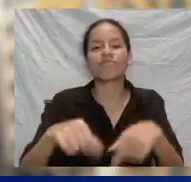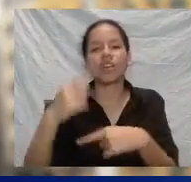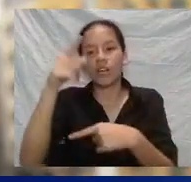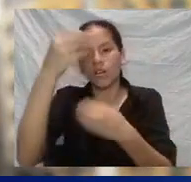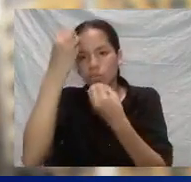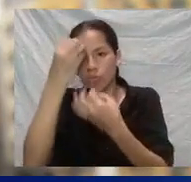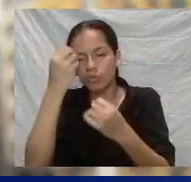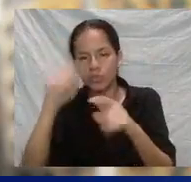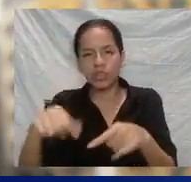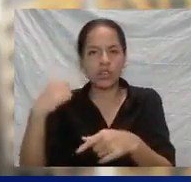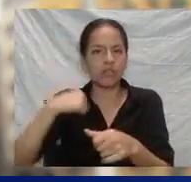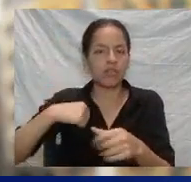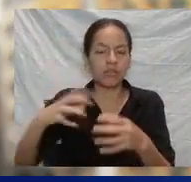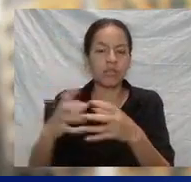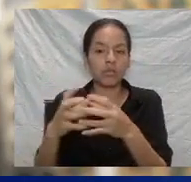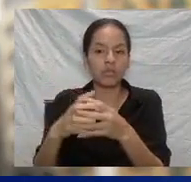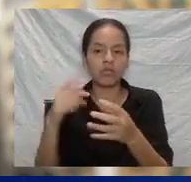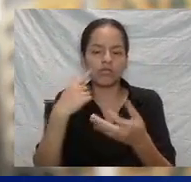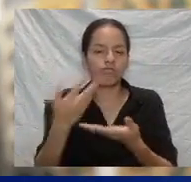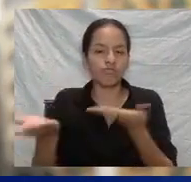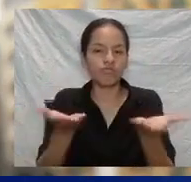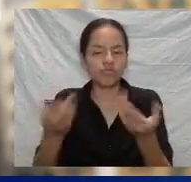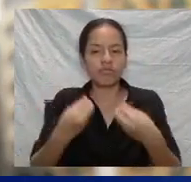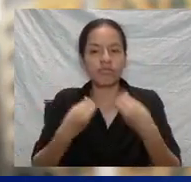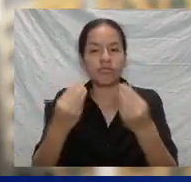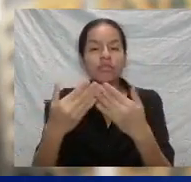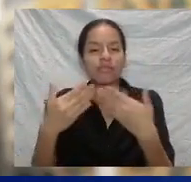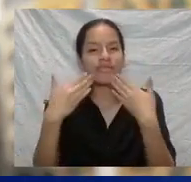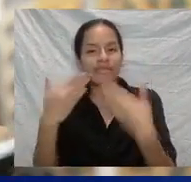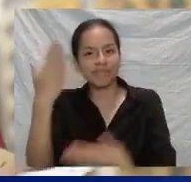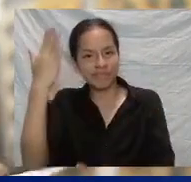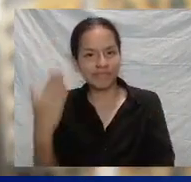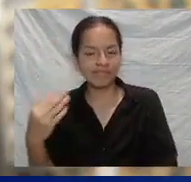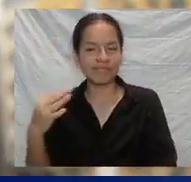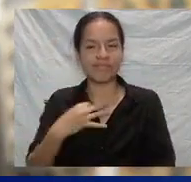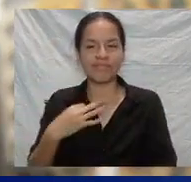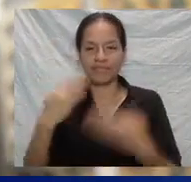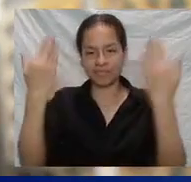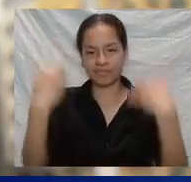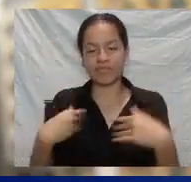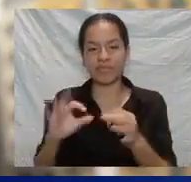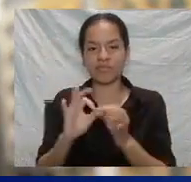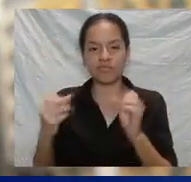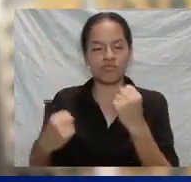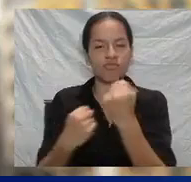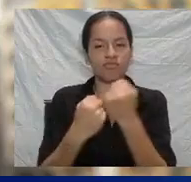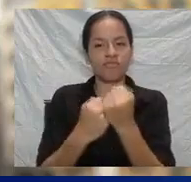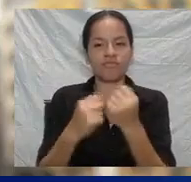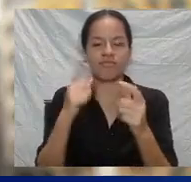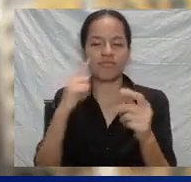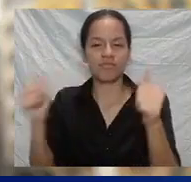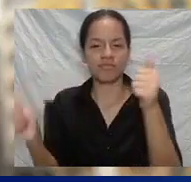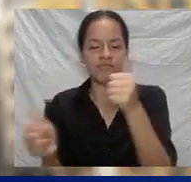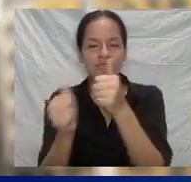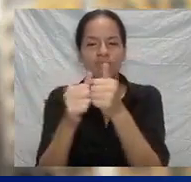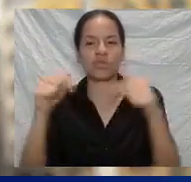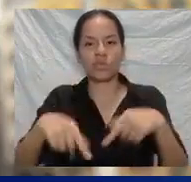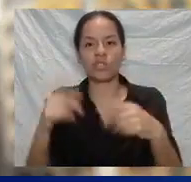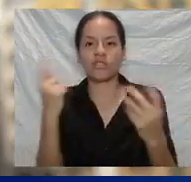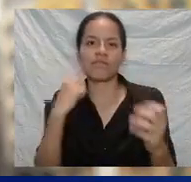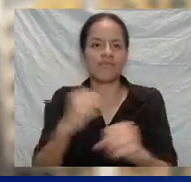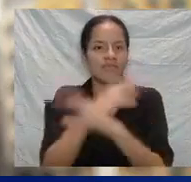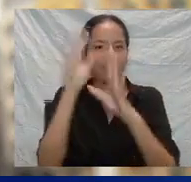te brinda a tu servicio' agradecemos a maría fernanda moreno que nos acompaña también aquí en la conducción hoy ha sido un día de chicas